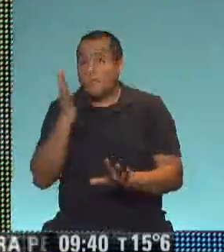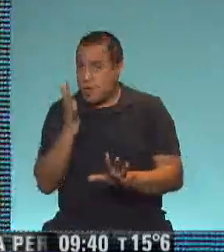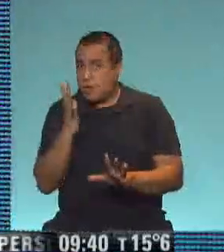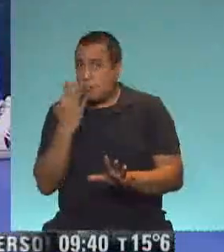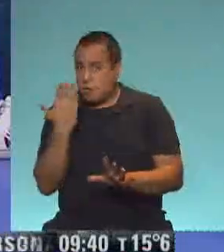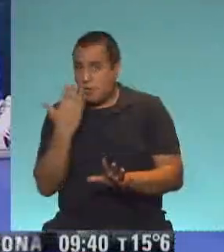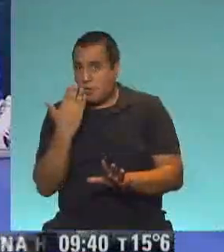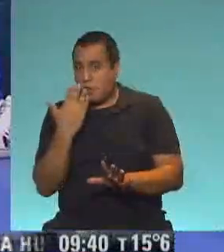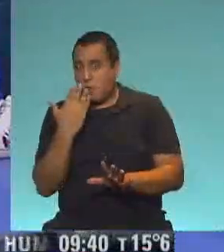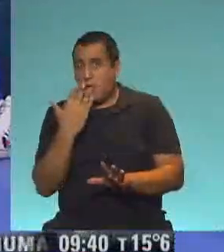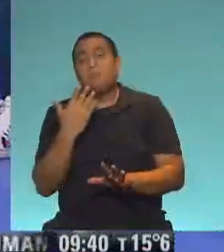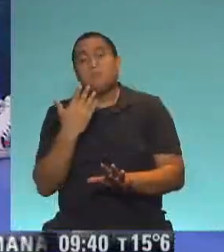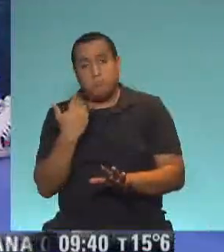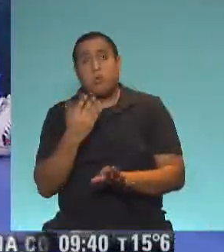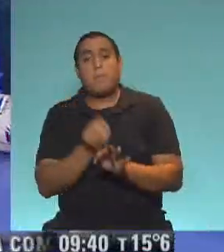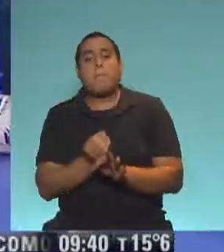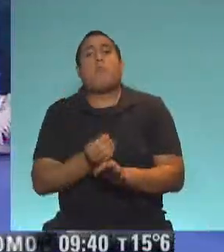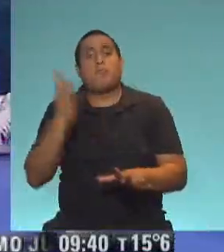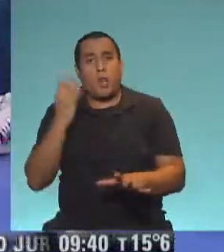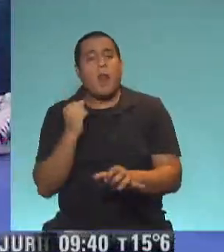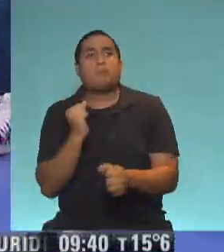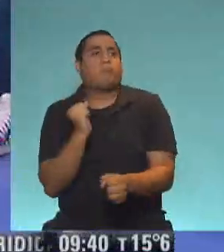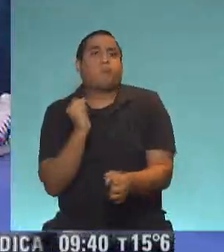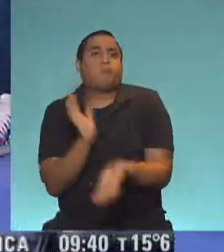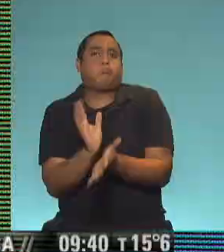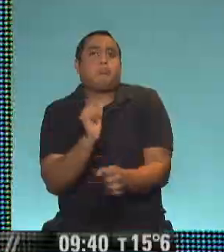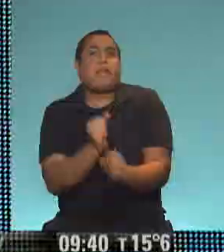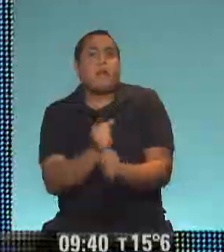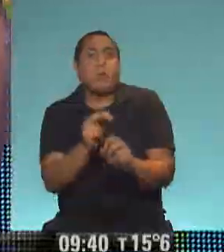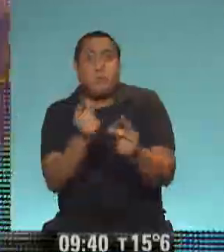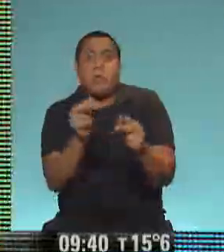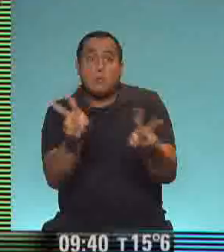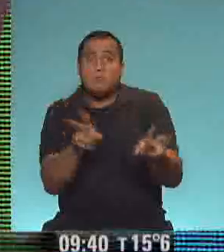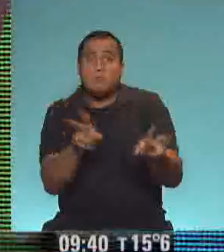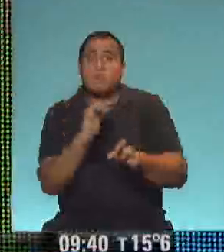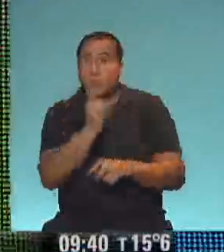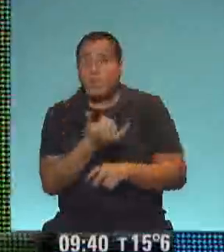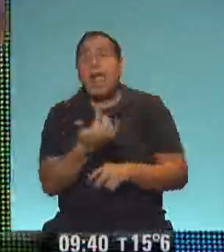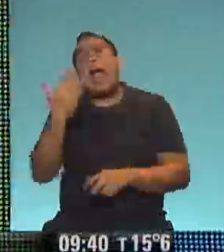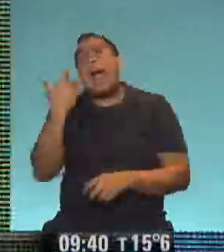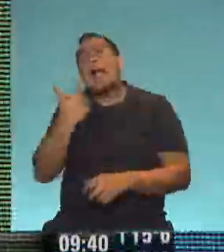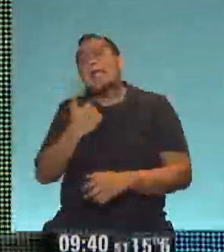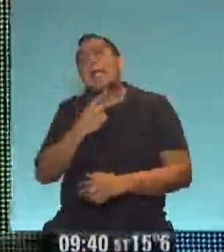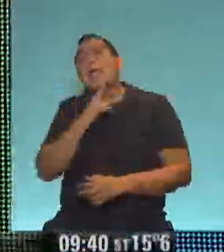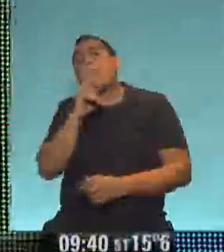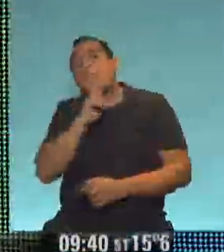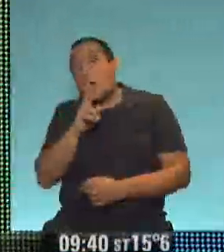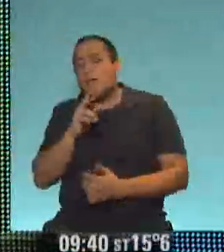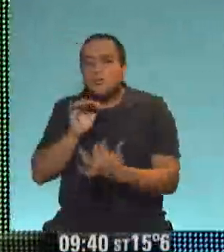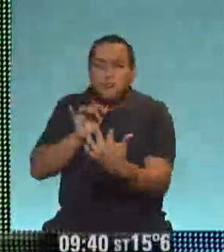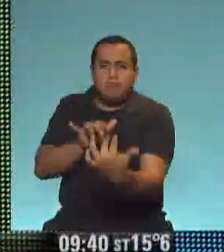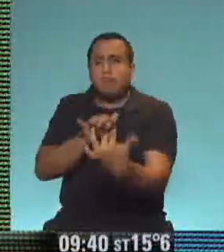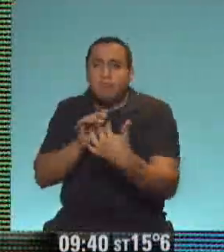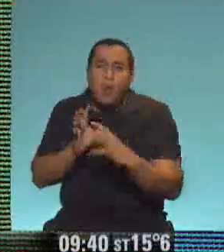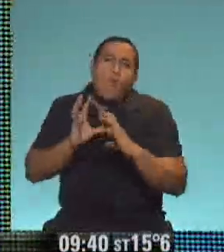Como trabajo. Exactamente, como un trabajo remunerado. Antes, si bien se pasaba que las chicas empezaban a juntarse,